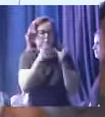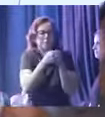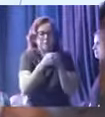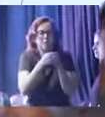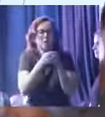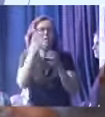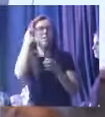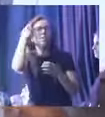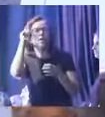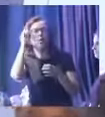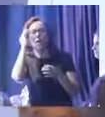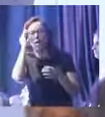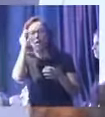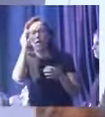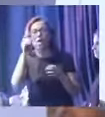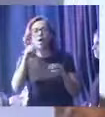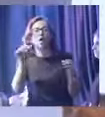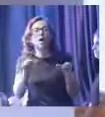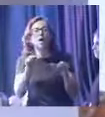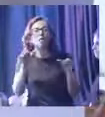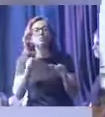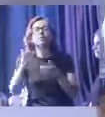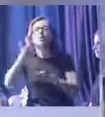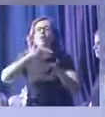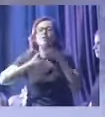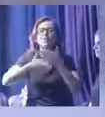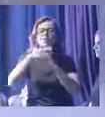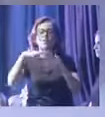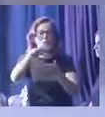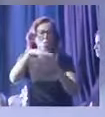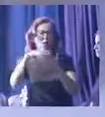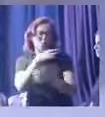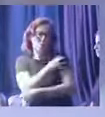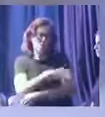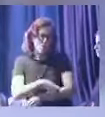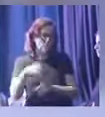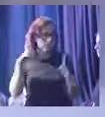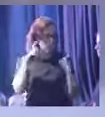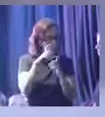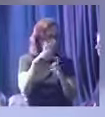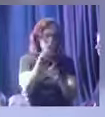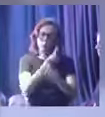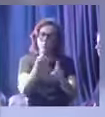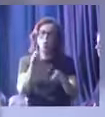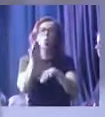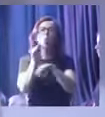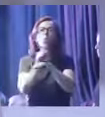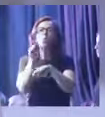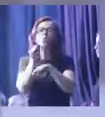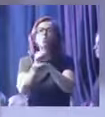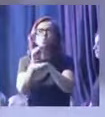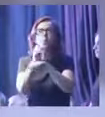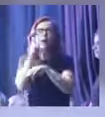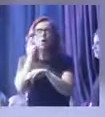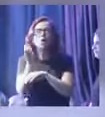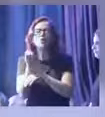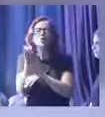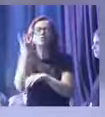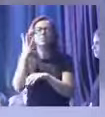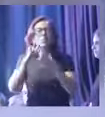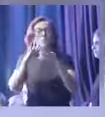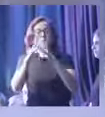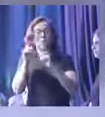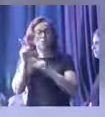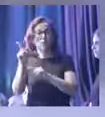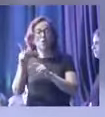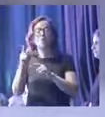una idea de lograr convivencia en las zonas más difíciles. El concepto de cultura comunitaria es la forma de lograr que